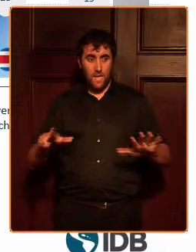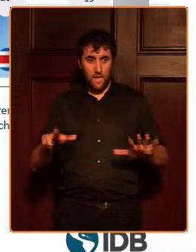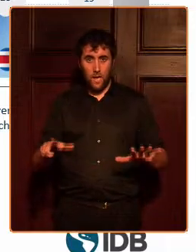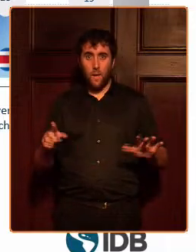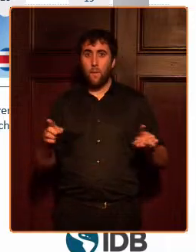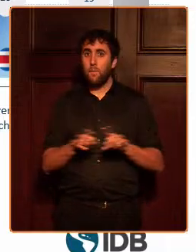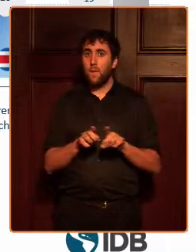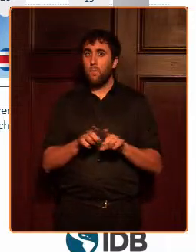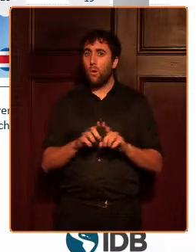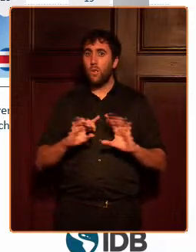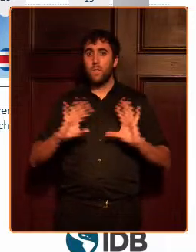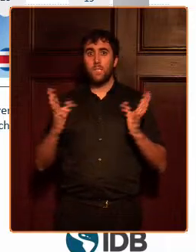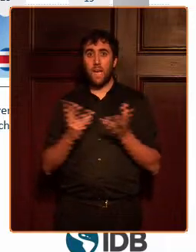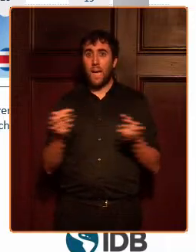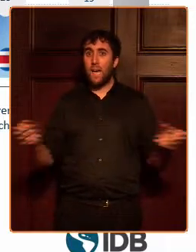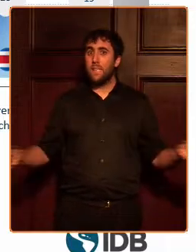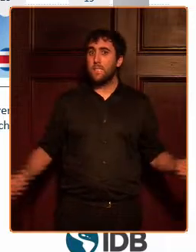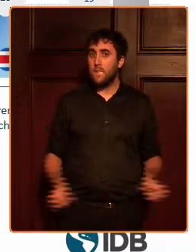y además